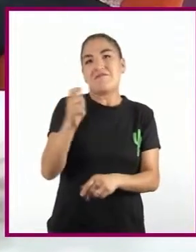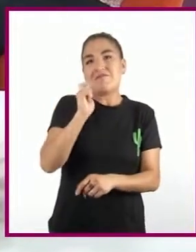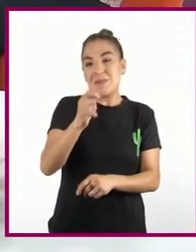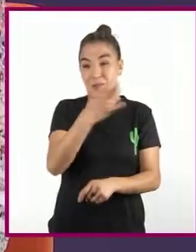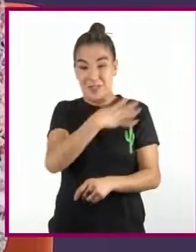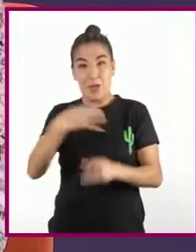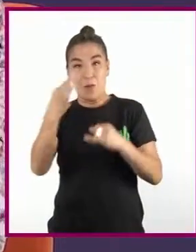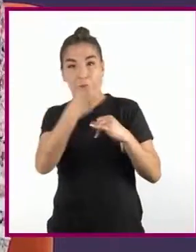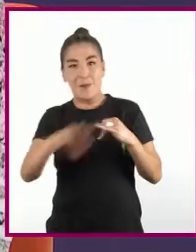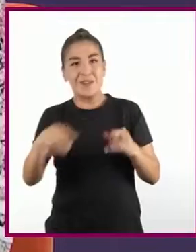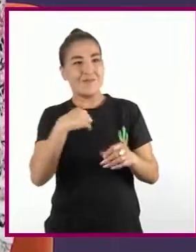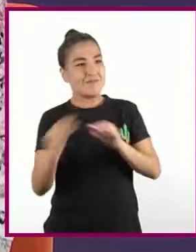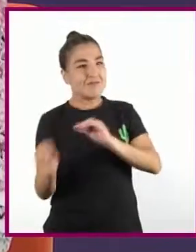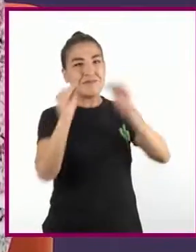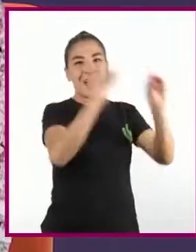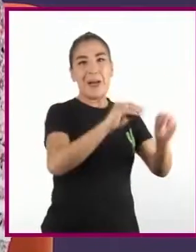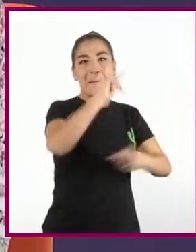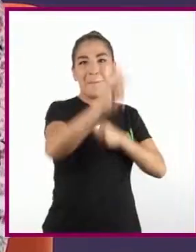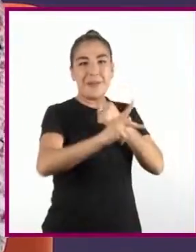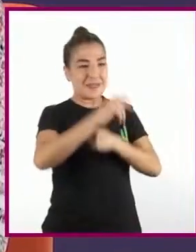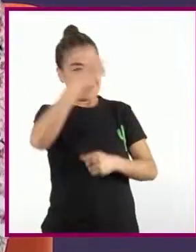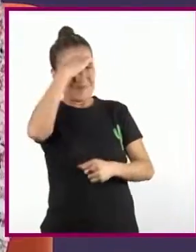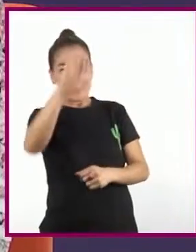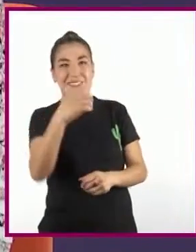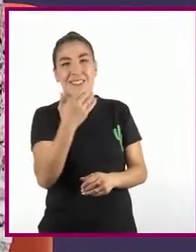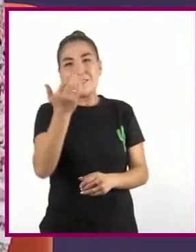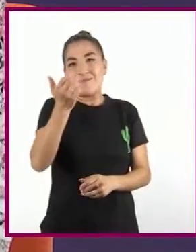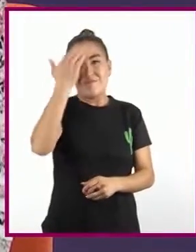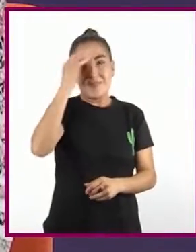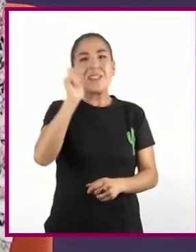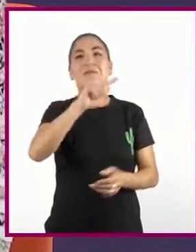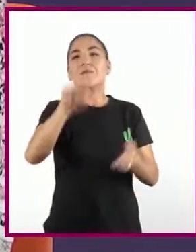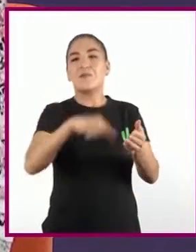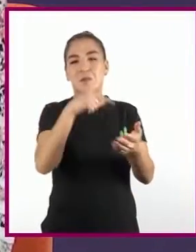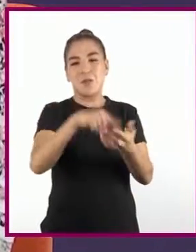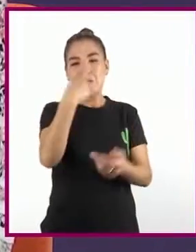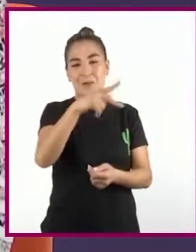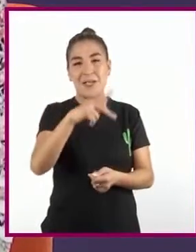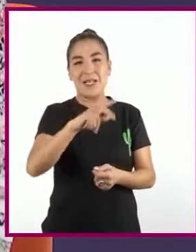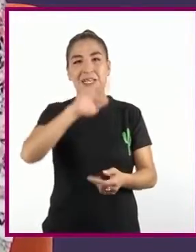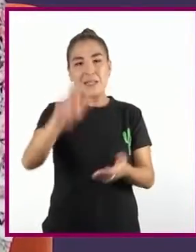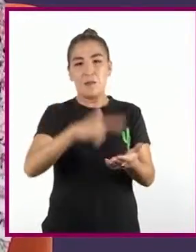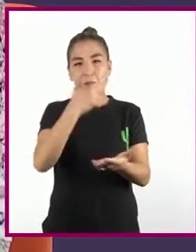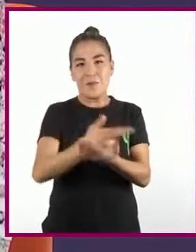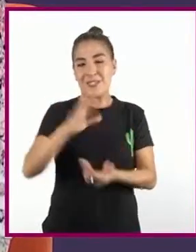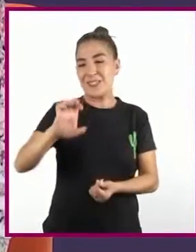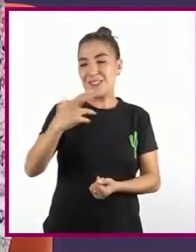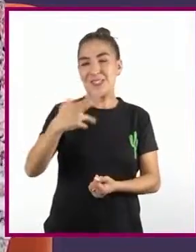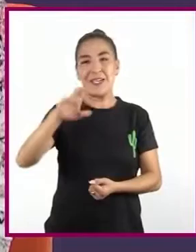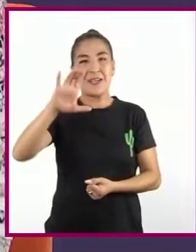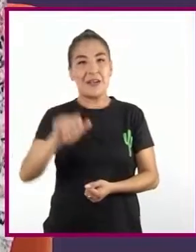país extraño, que poca gente conoce, la República Checa, pues estudiar un doctorado realmente fue